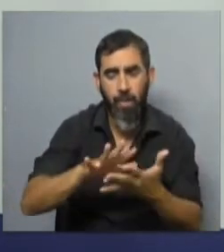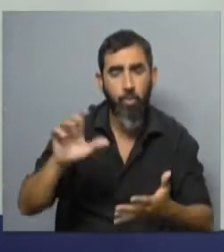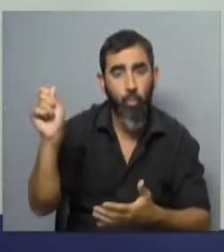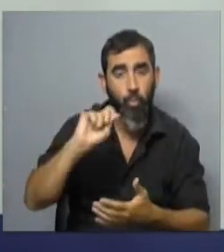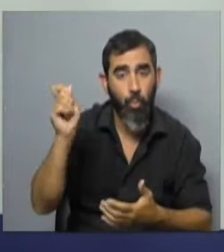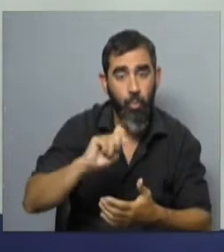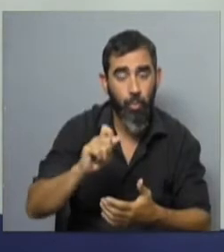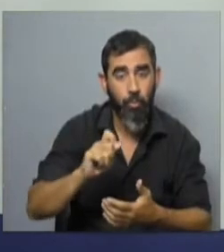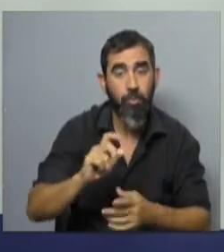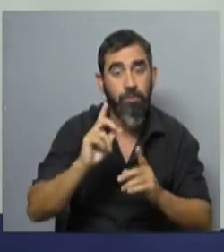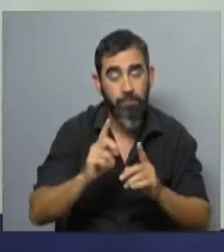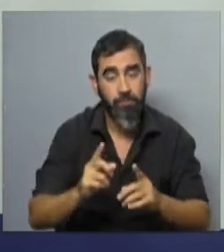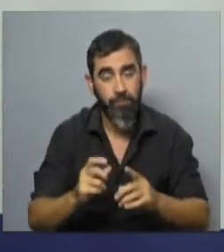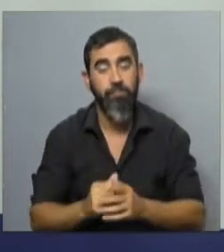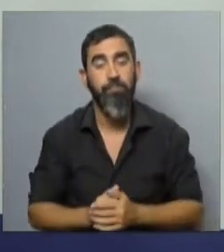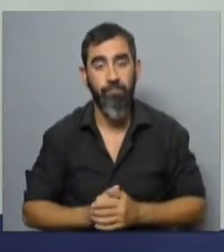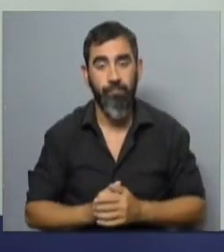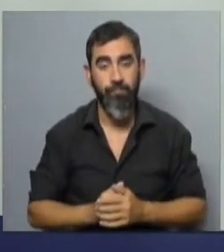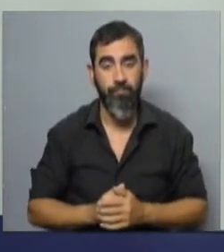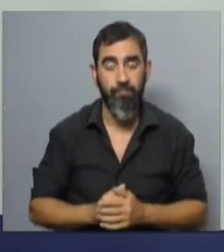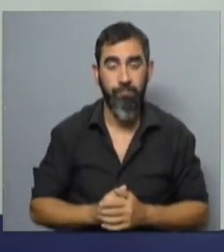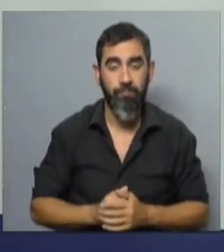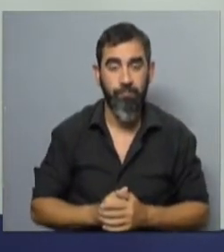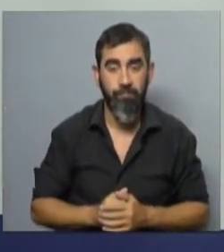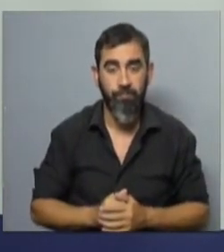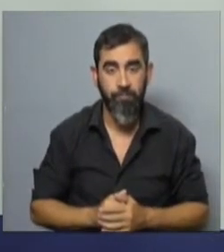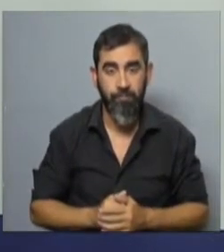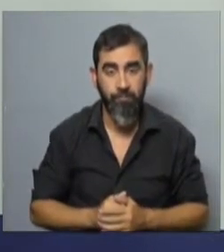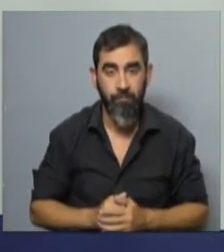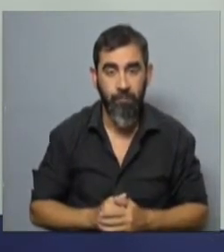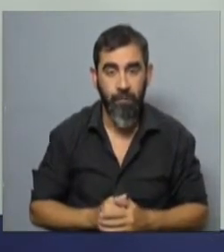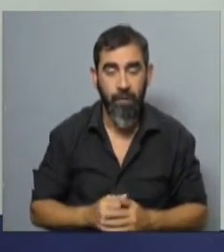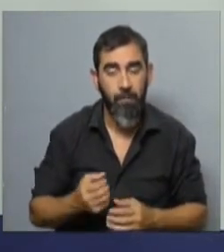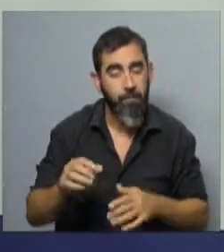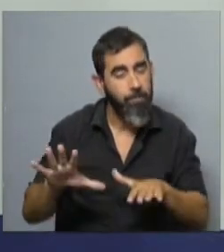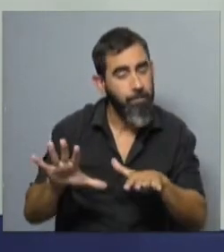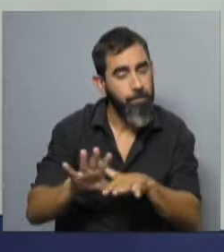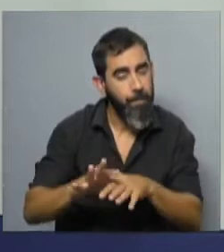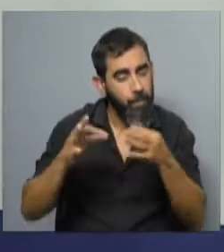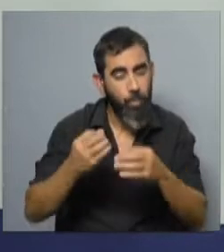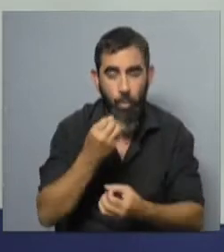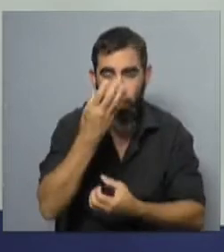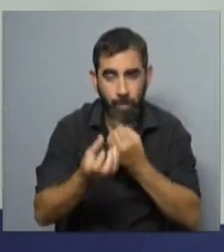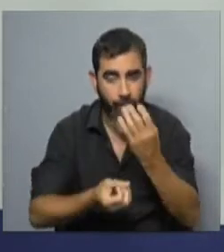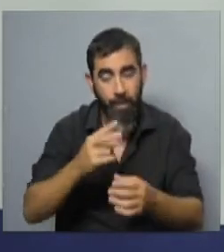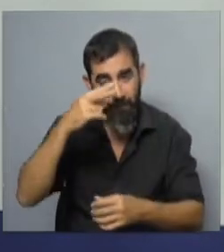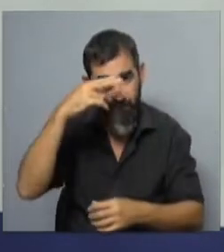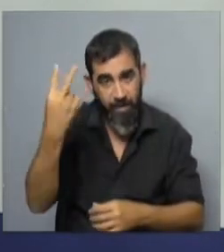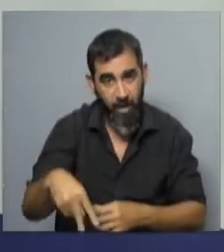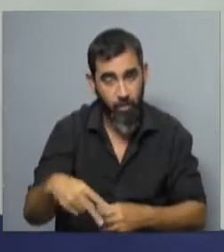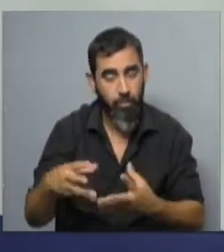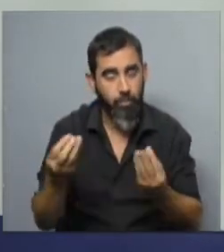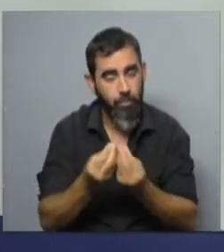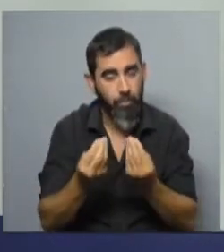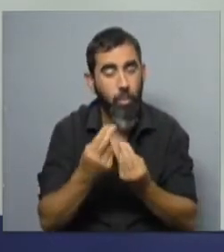públicos y empiezan a aparecer, te diría que casi que coincidiendo con la primavera y el verano, un montón